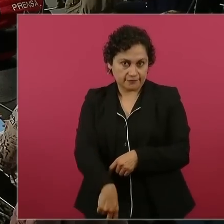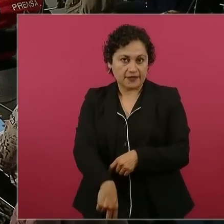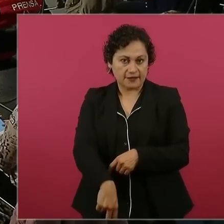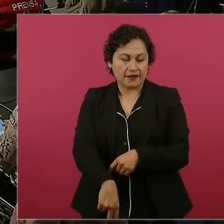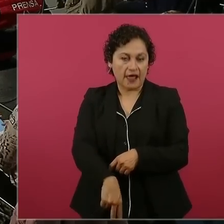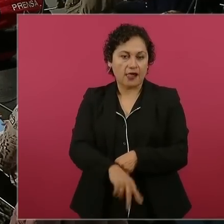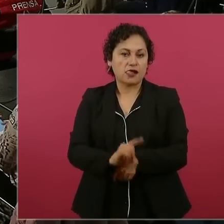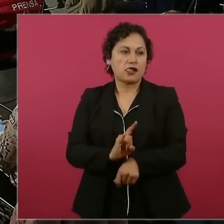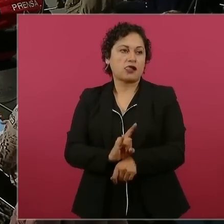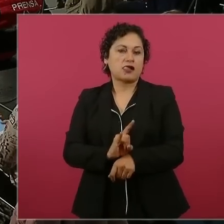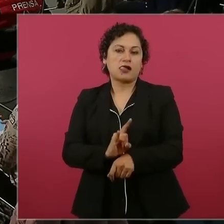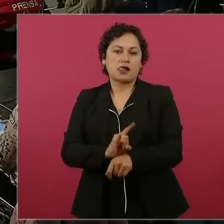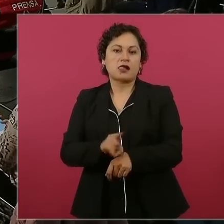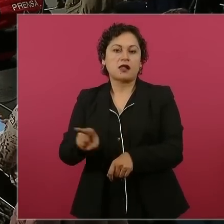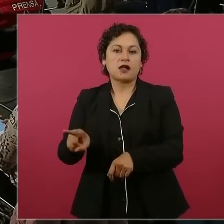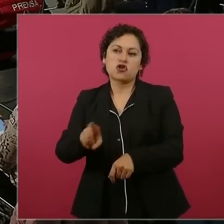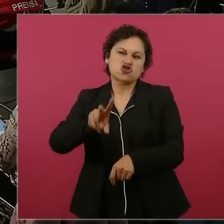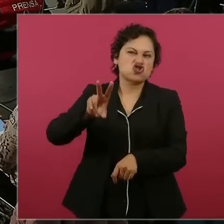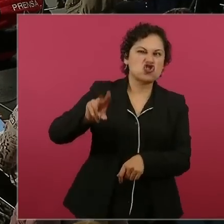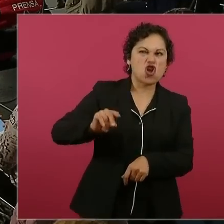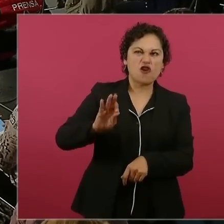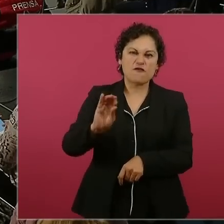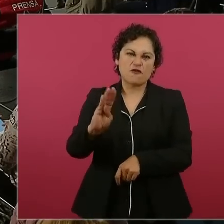también en contra del FOBAPROA,